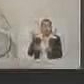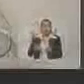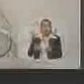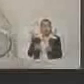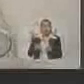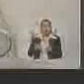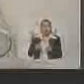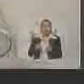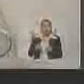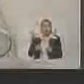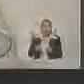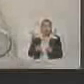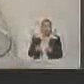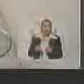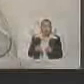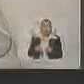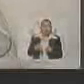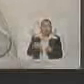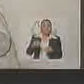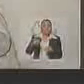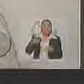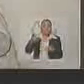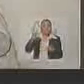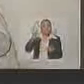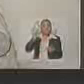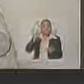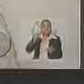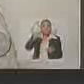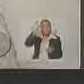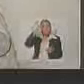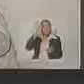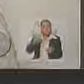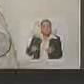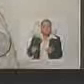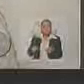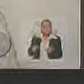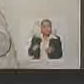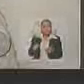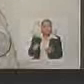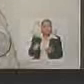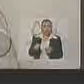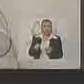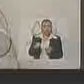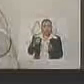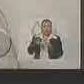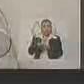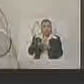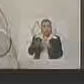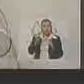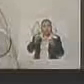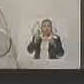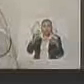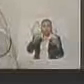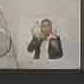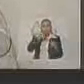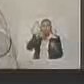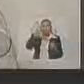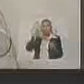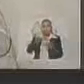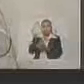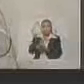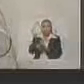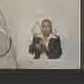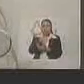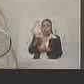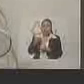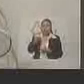lo que el programa protoescolar, donde nuestros alumnos estén seguros a la entrada, a la salida, y que se estén